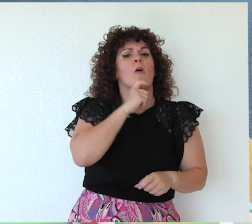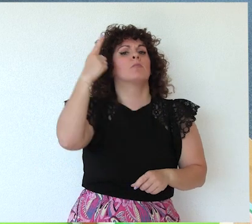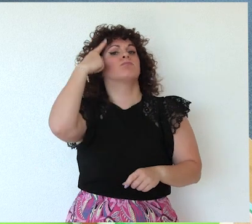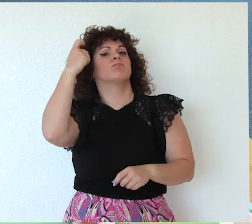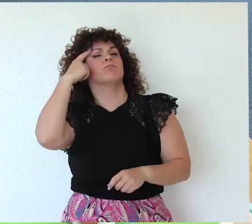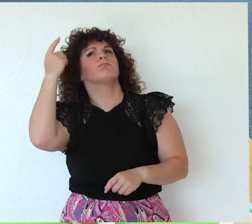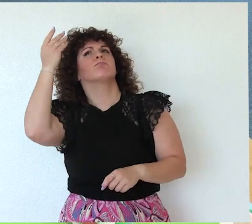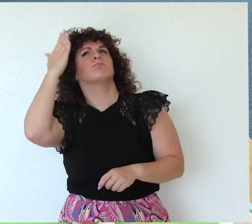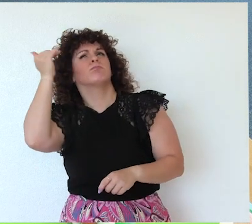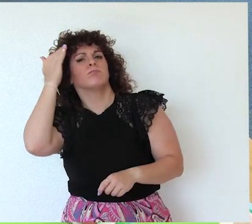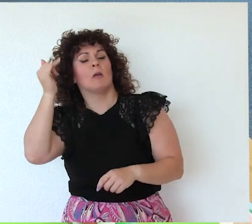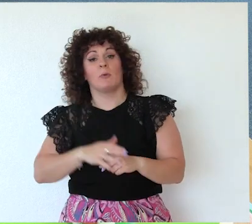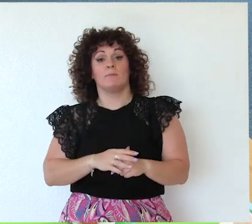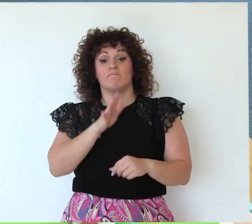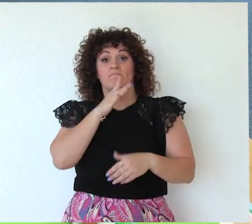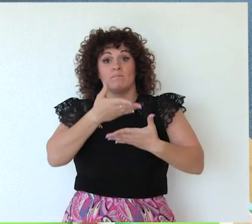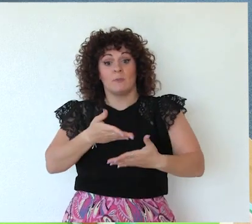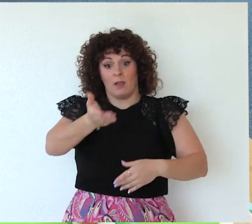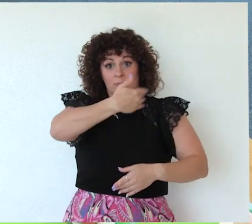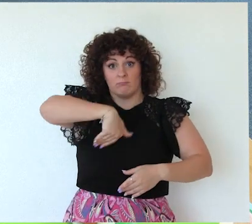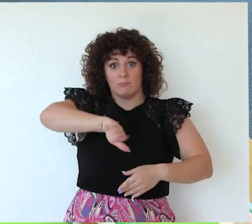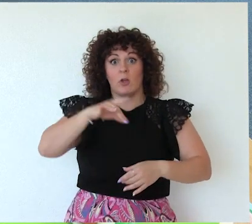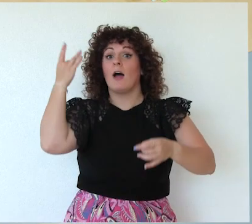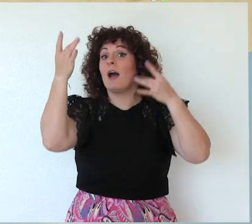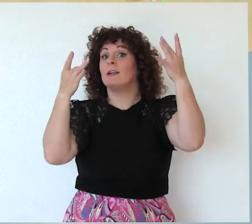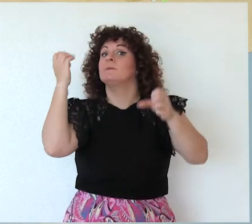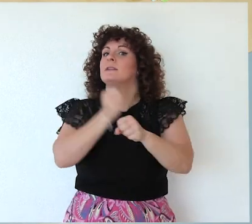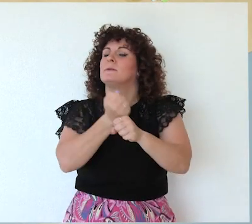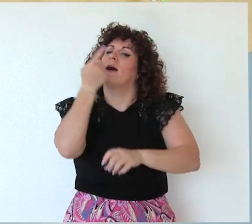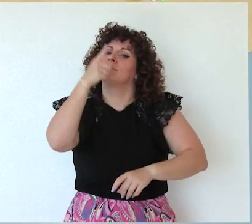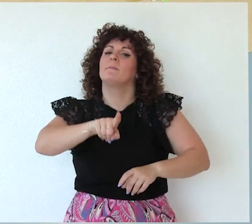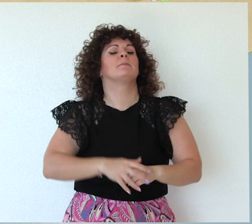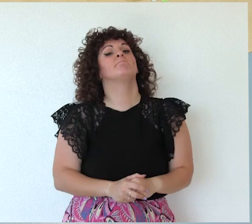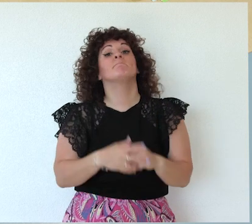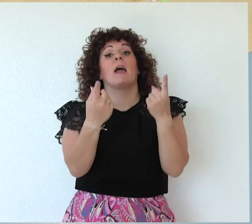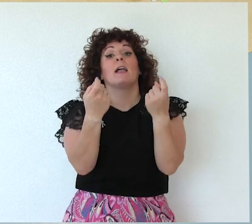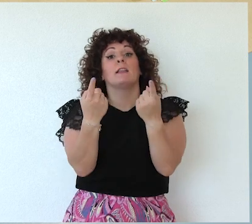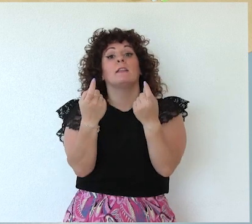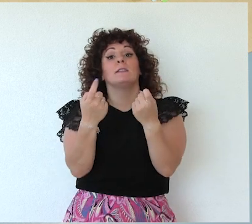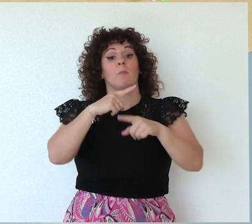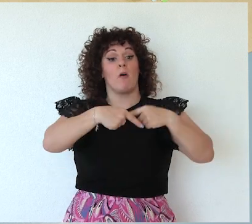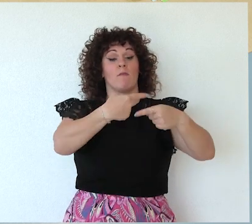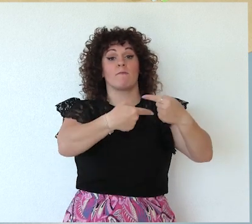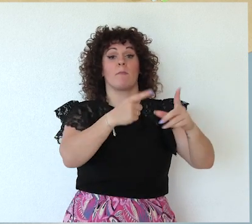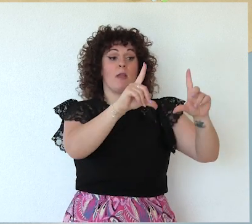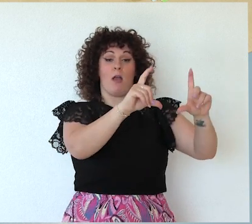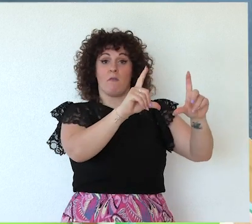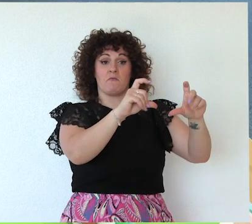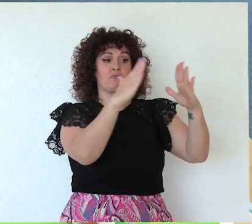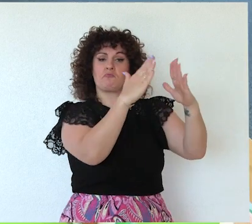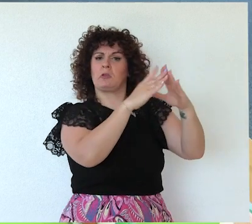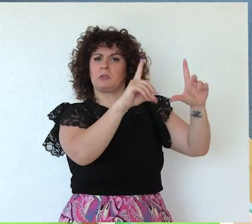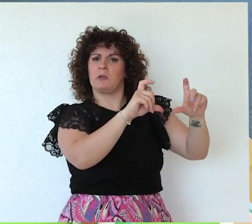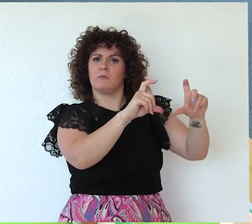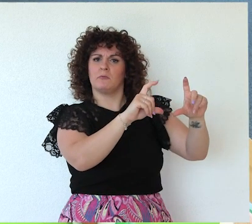memoria. Nosotros también vamos a trabajarlo con esta actividad. Para ello vamos a utilizar fotografías familiares de